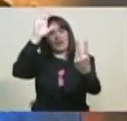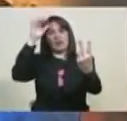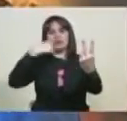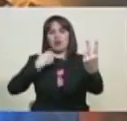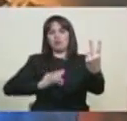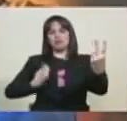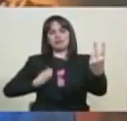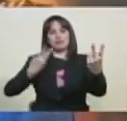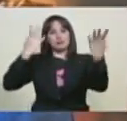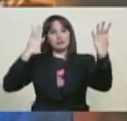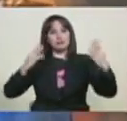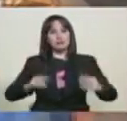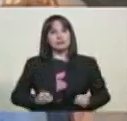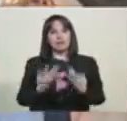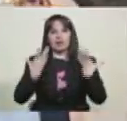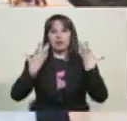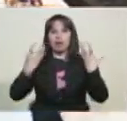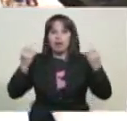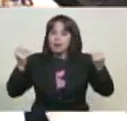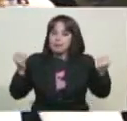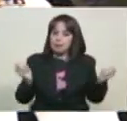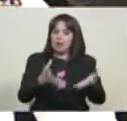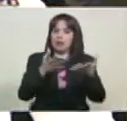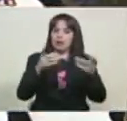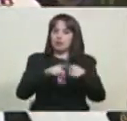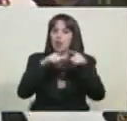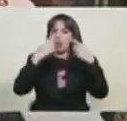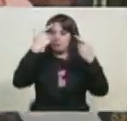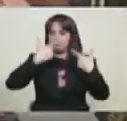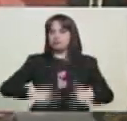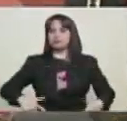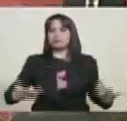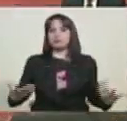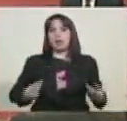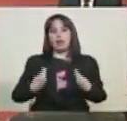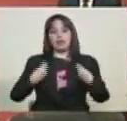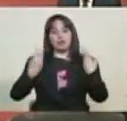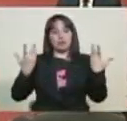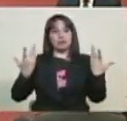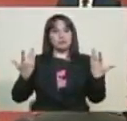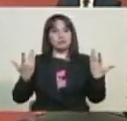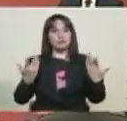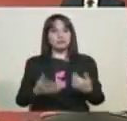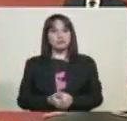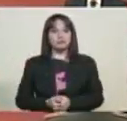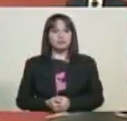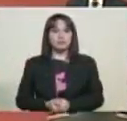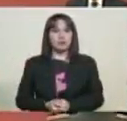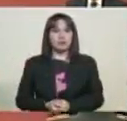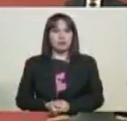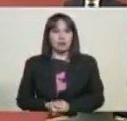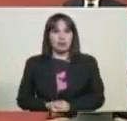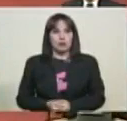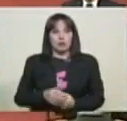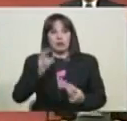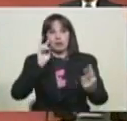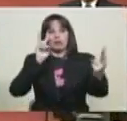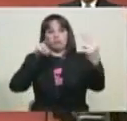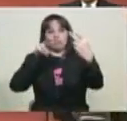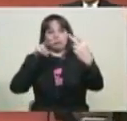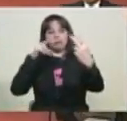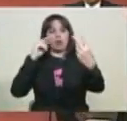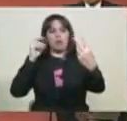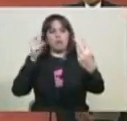para salvar la vida milagrosamente. Sí, para salvar la vida milagrosamente. Te vi de frente,